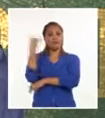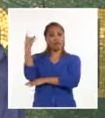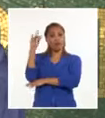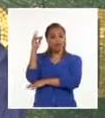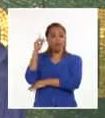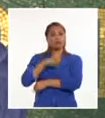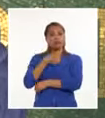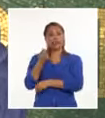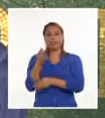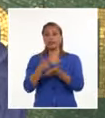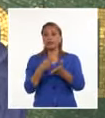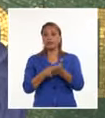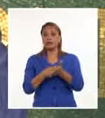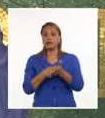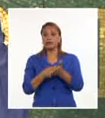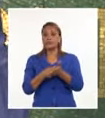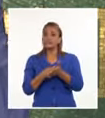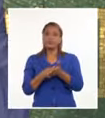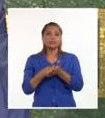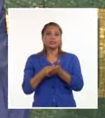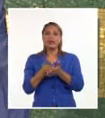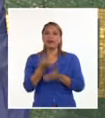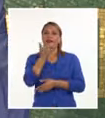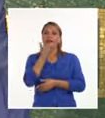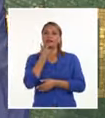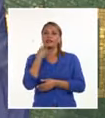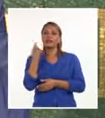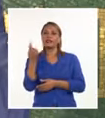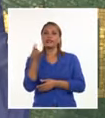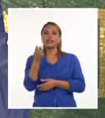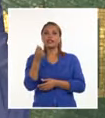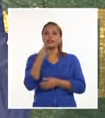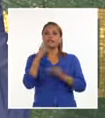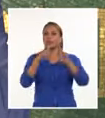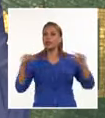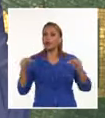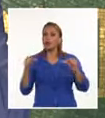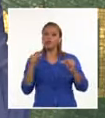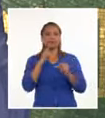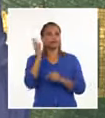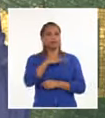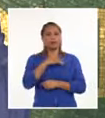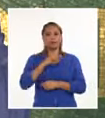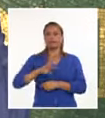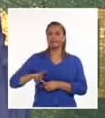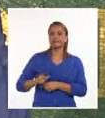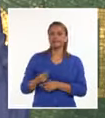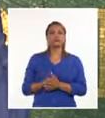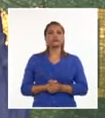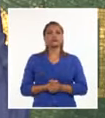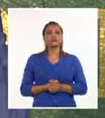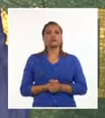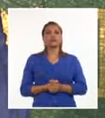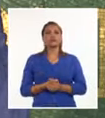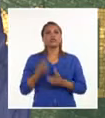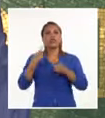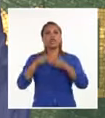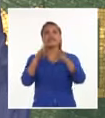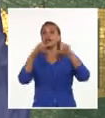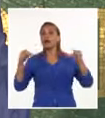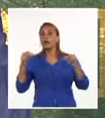Estado. ¿Sí? ¿A dónde fue ese dinero en el caso de Nicaragua recientemente, el año 2018? A una conspiración